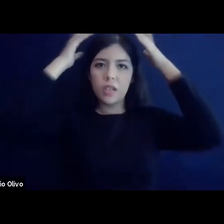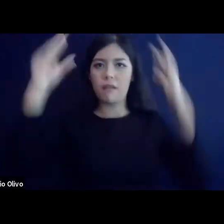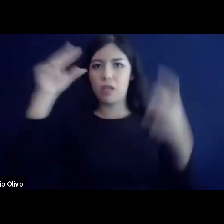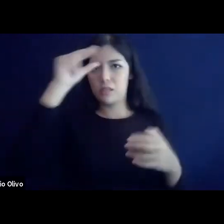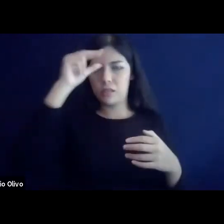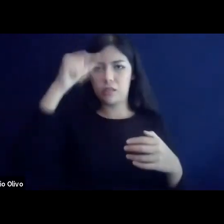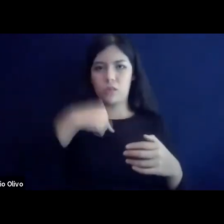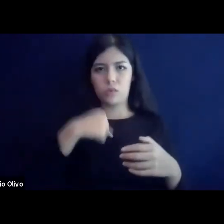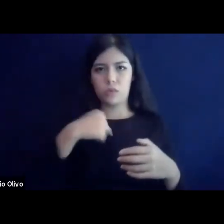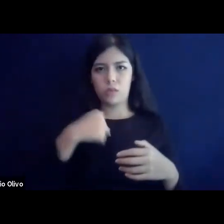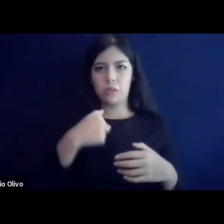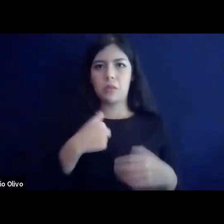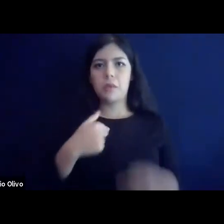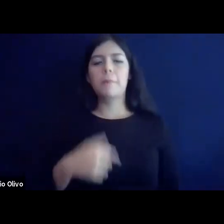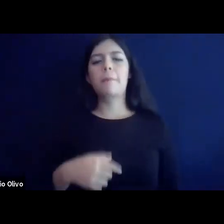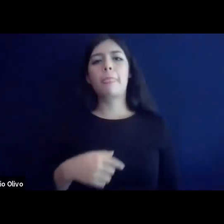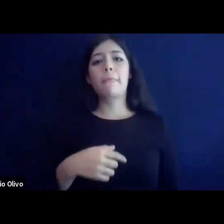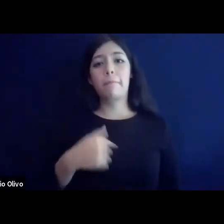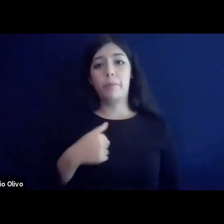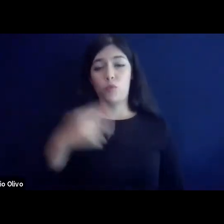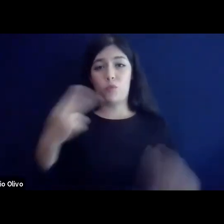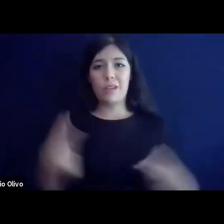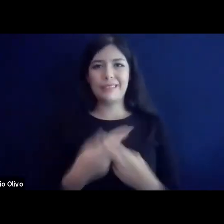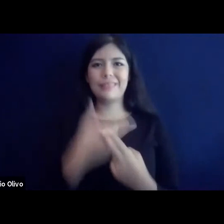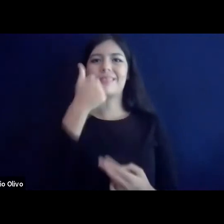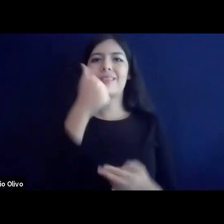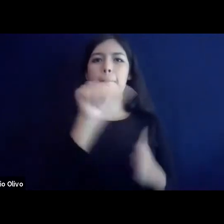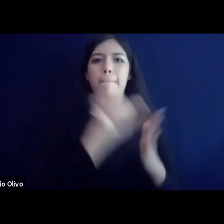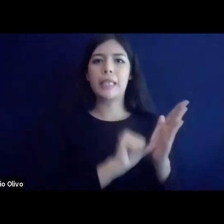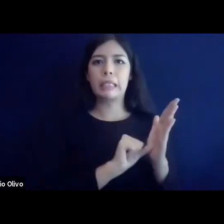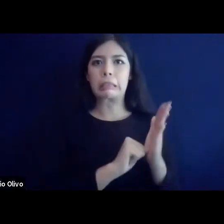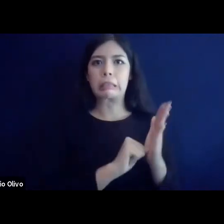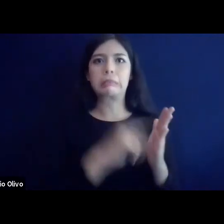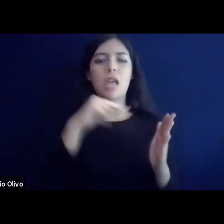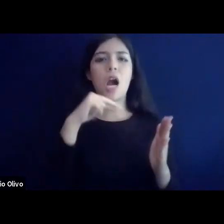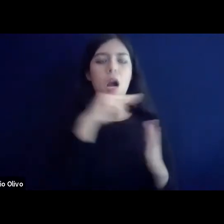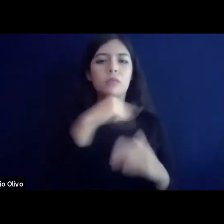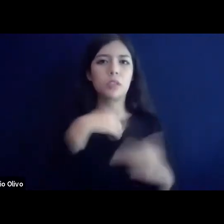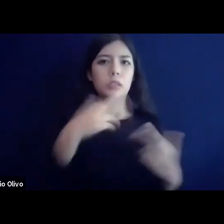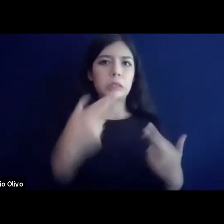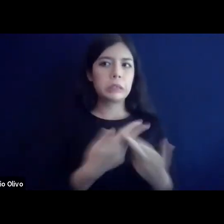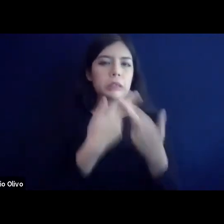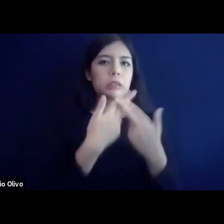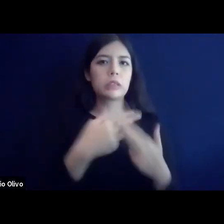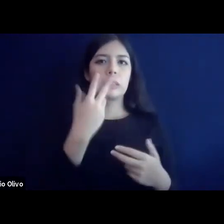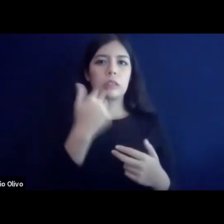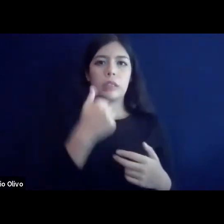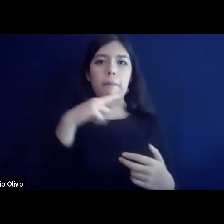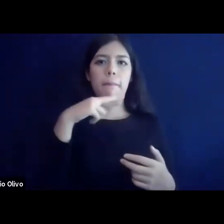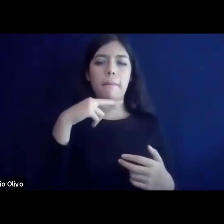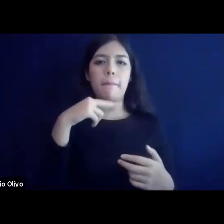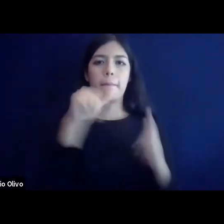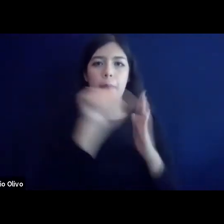Yo nací seismesino y cuando nací, hubo una negligencia